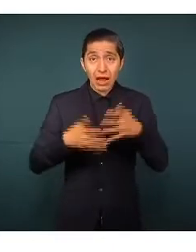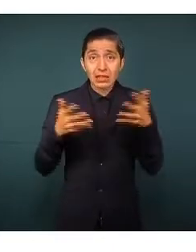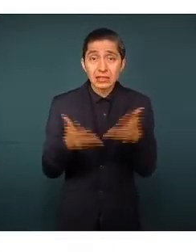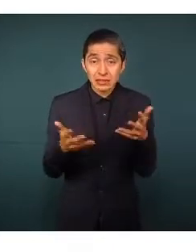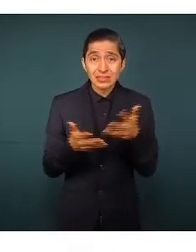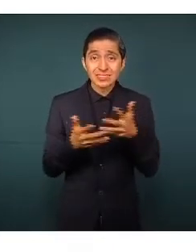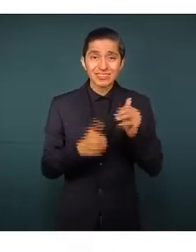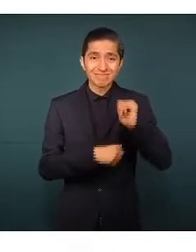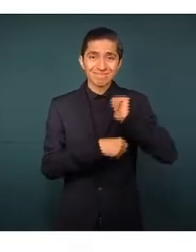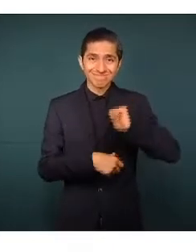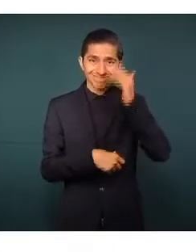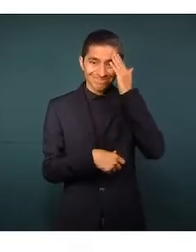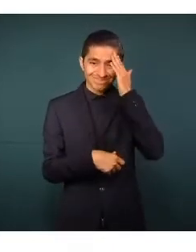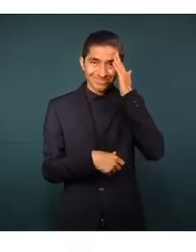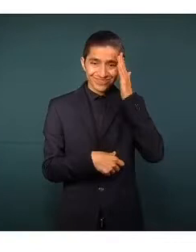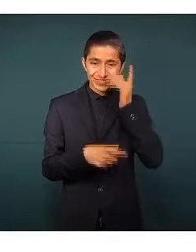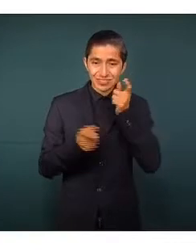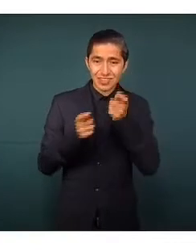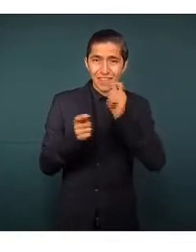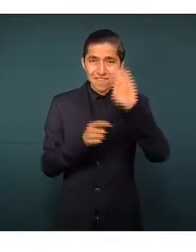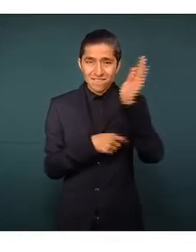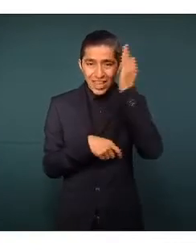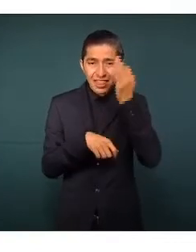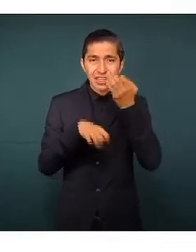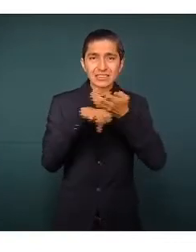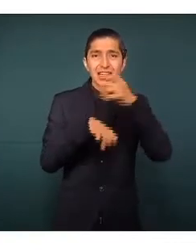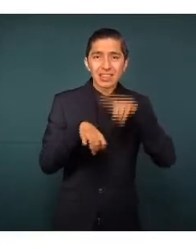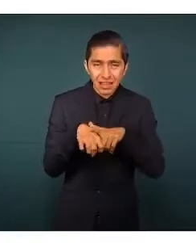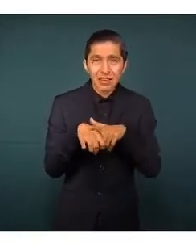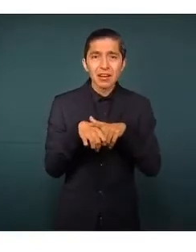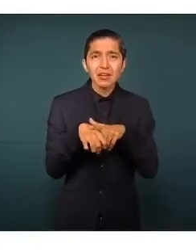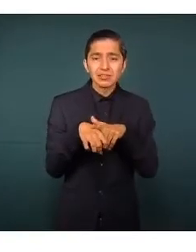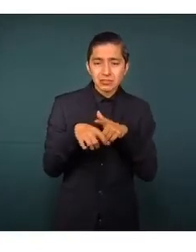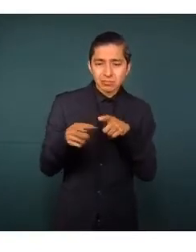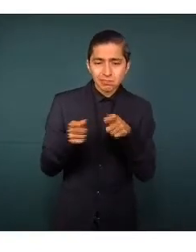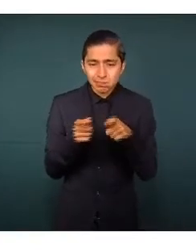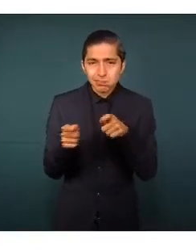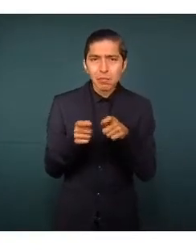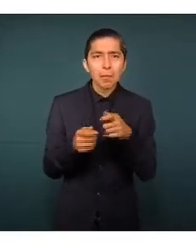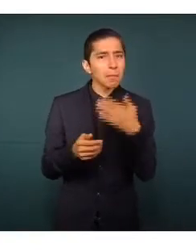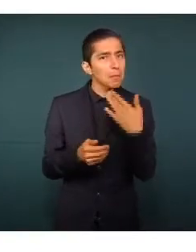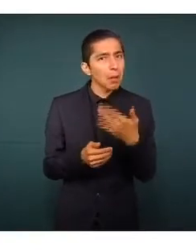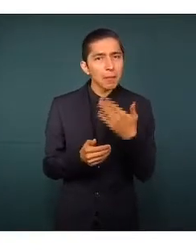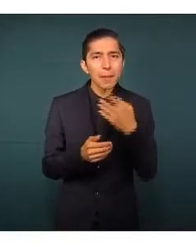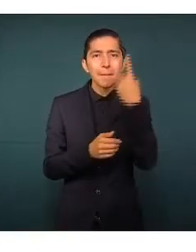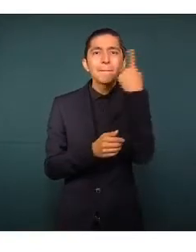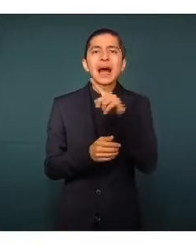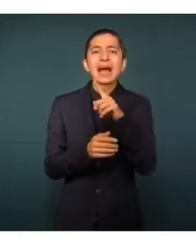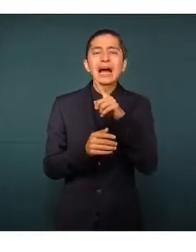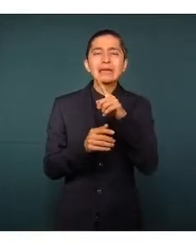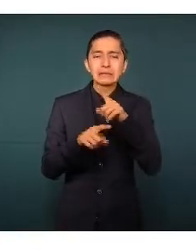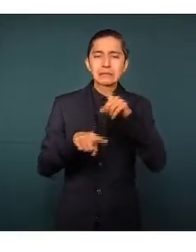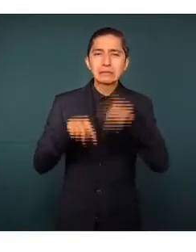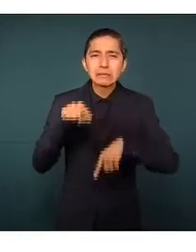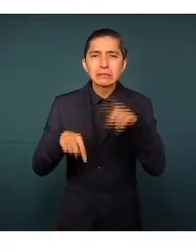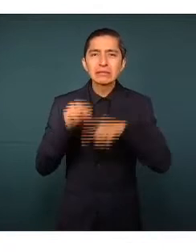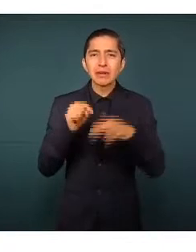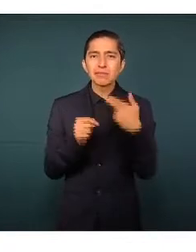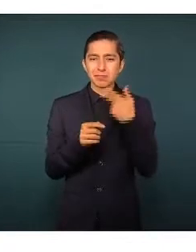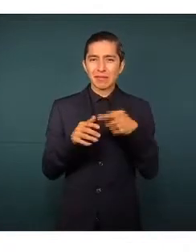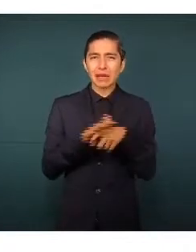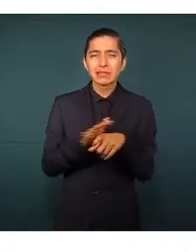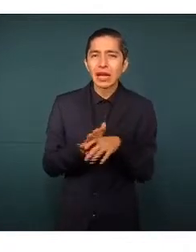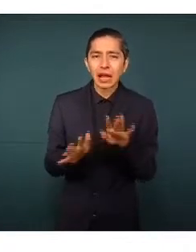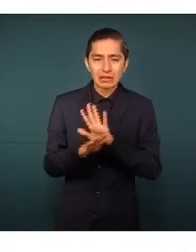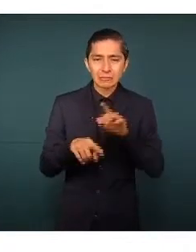por parte de las autoridades federales y estatales ha sido bueno para evitar las extorsiones, como ya lo citó